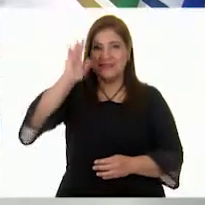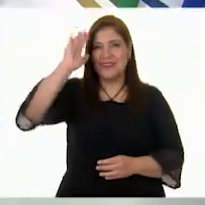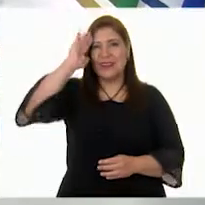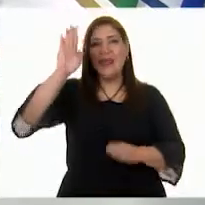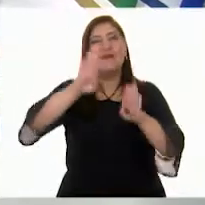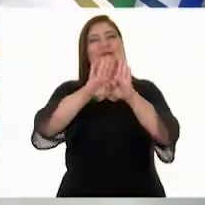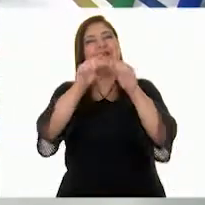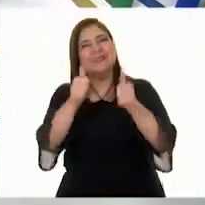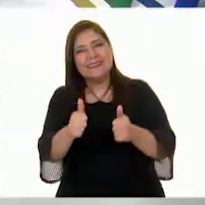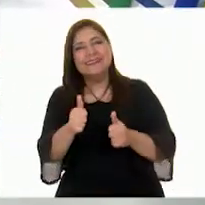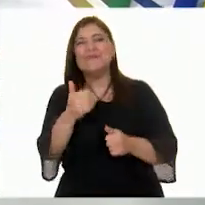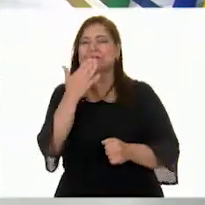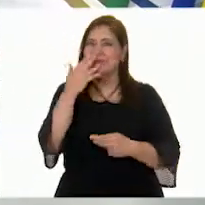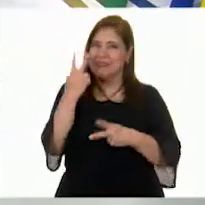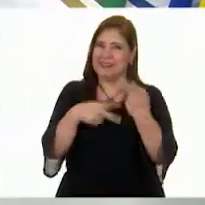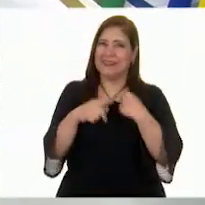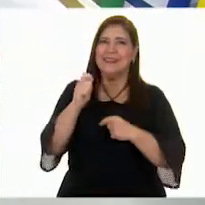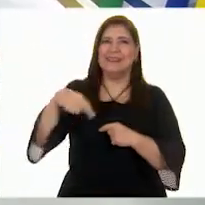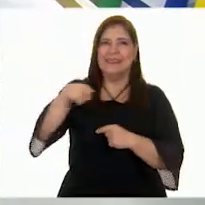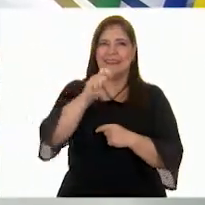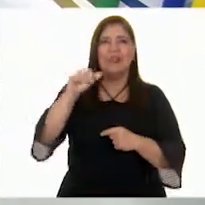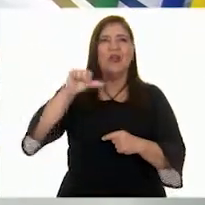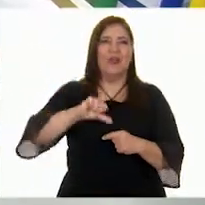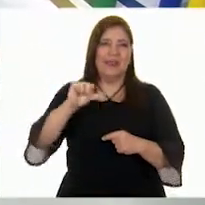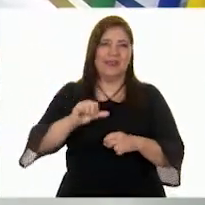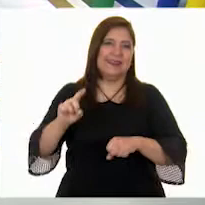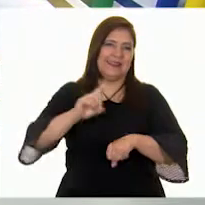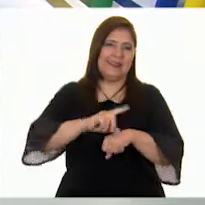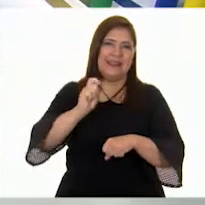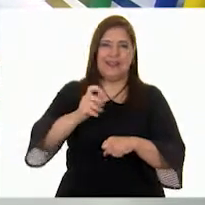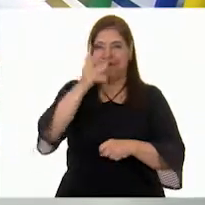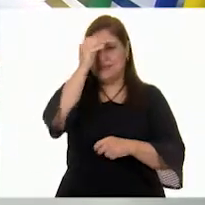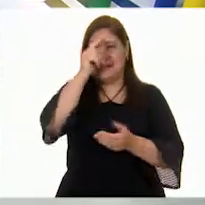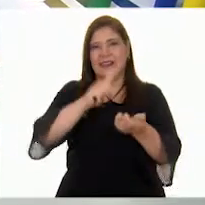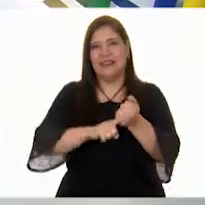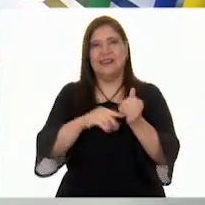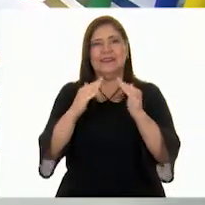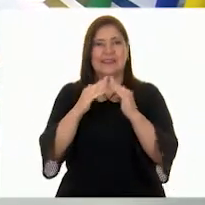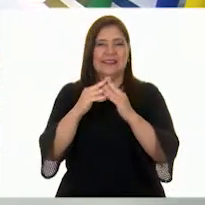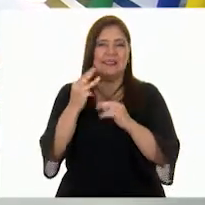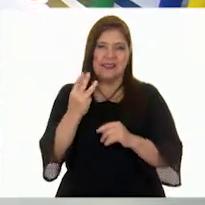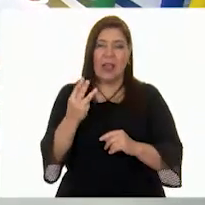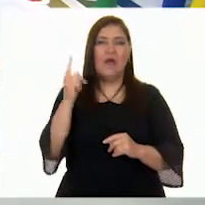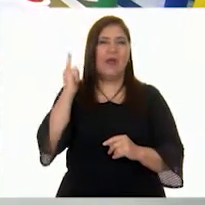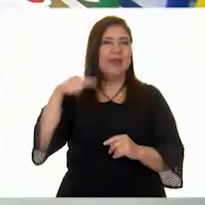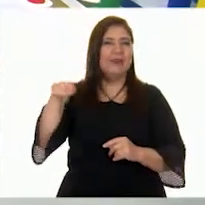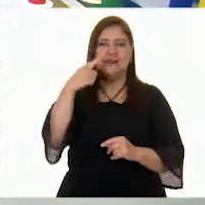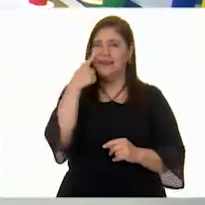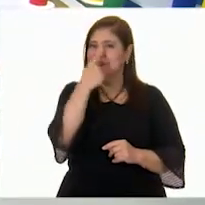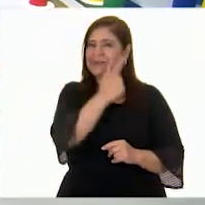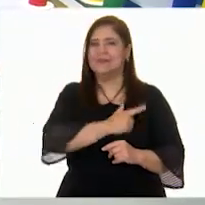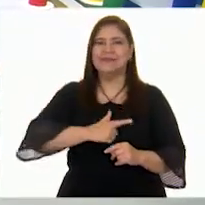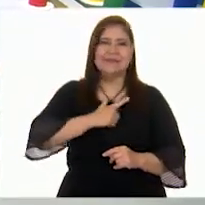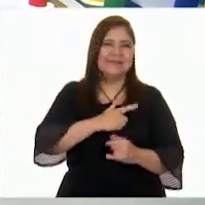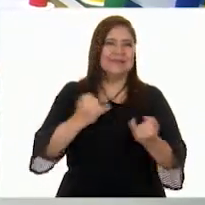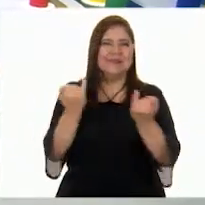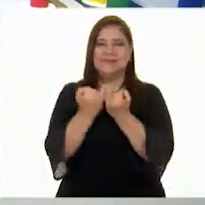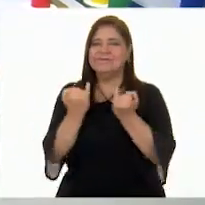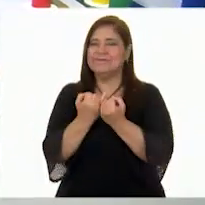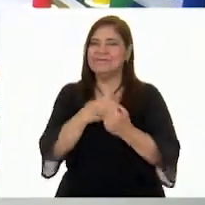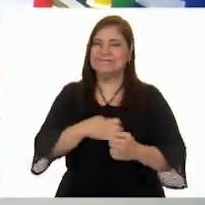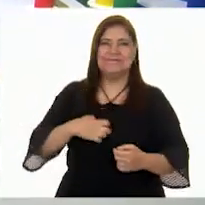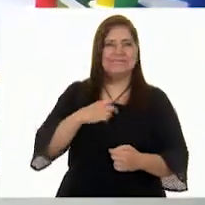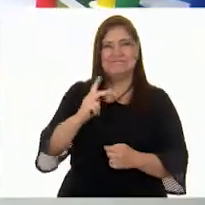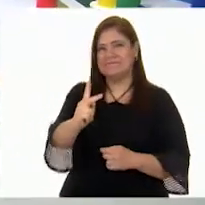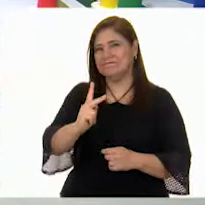Hola, ¿cómo están? Bienvenidas y bienvenidos a Aprende en Casa 3. Espero que estén tan contentos y emocionados como